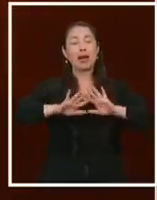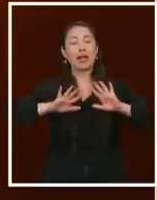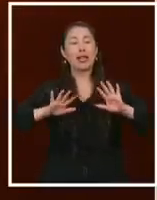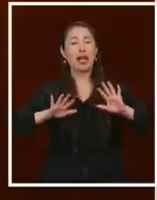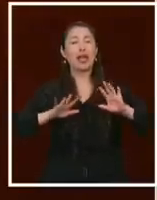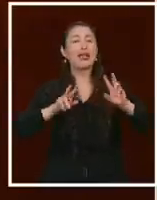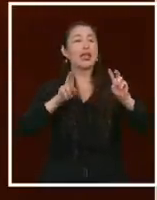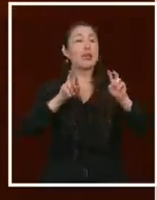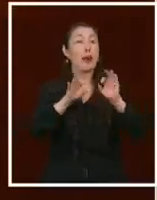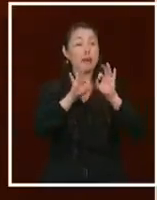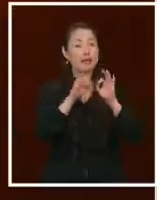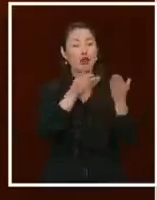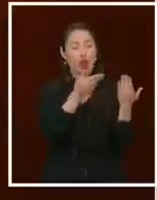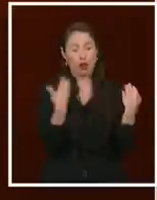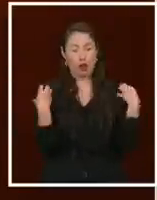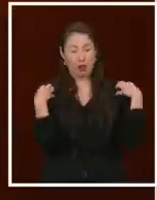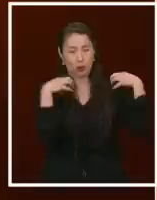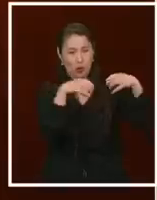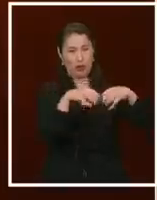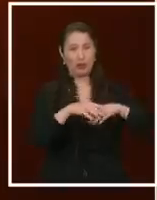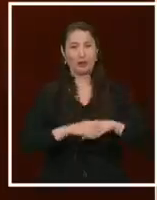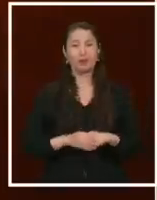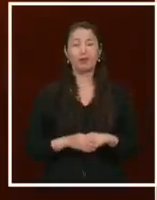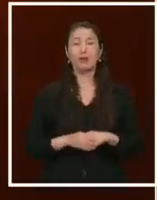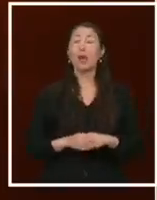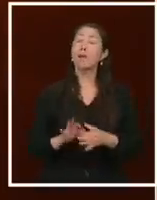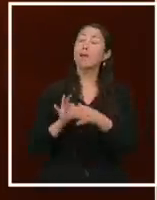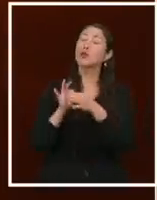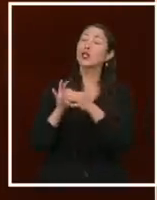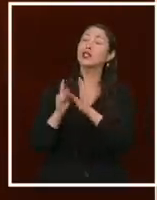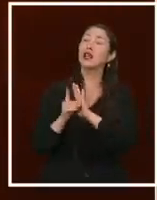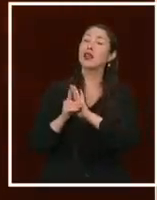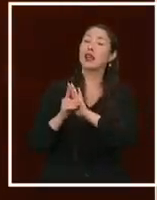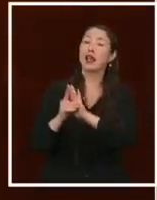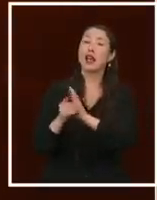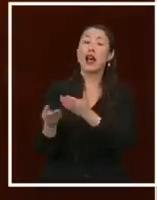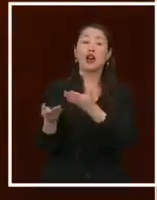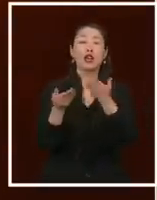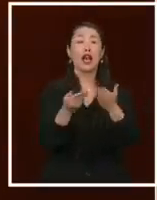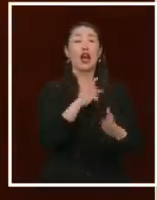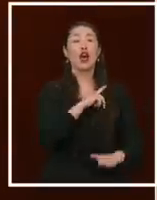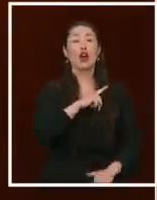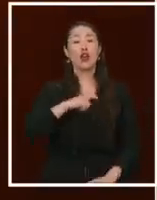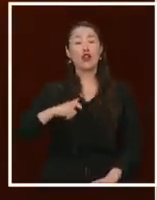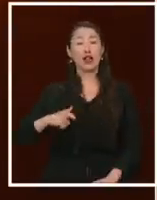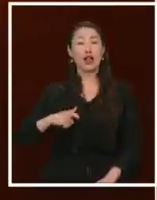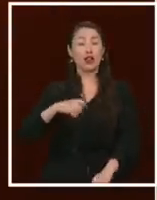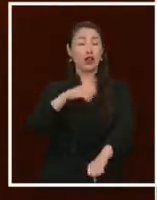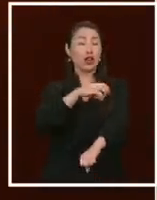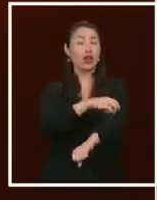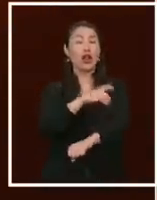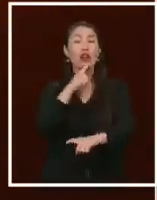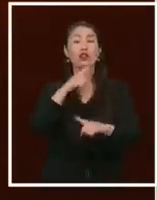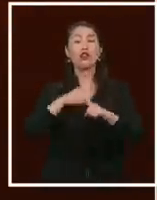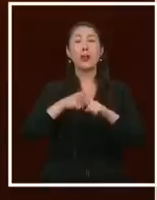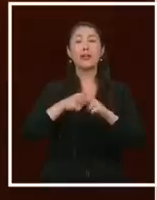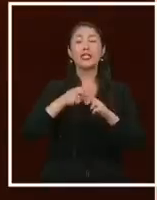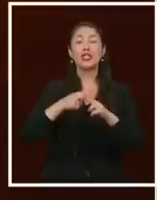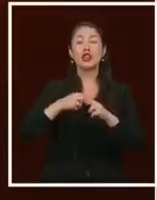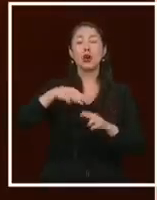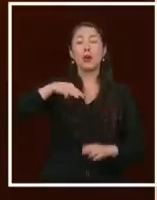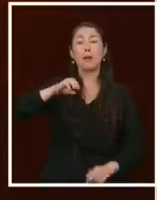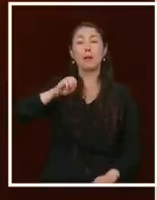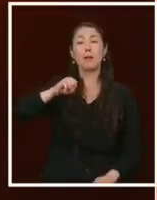temas más específicos. Perfecto, gracias, delegada. Gobernador regional Rodrigo Mundaca va a dirigirse